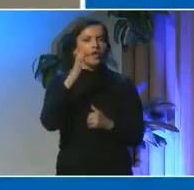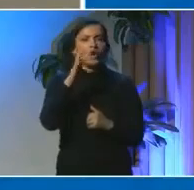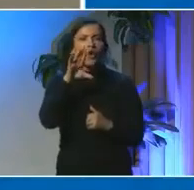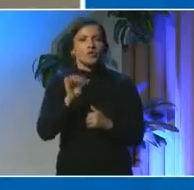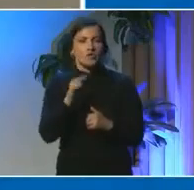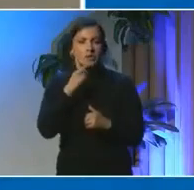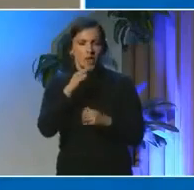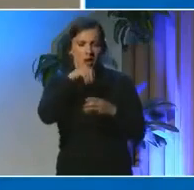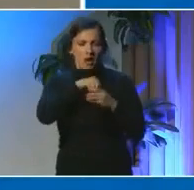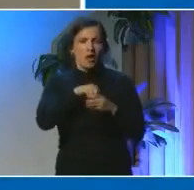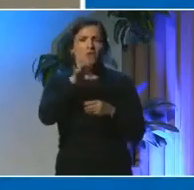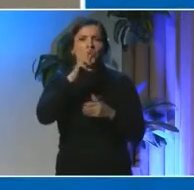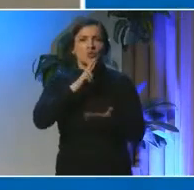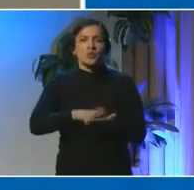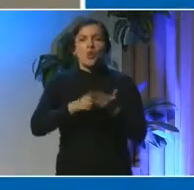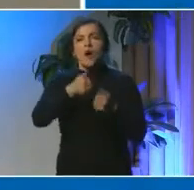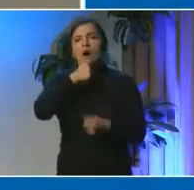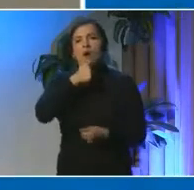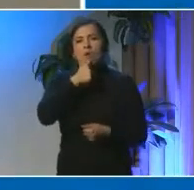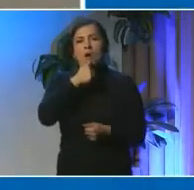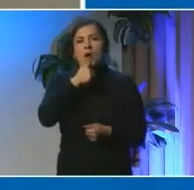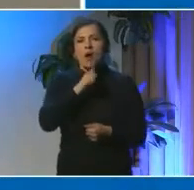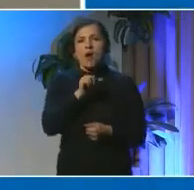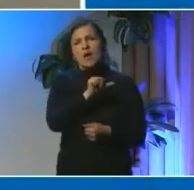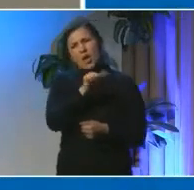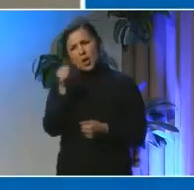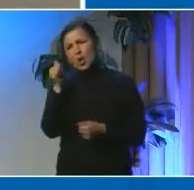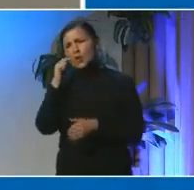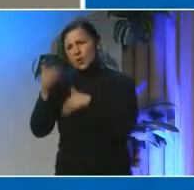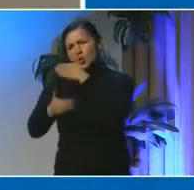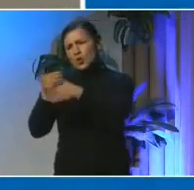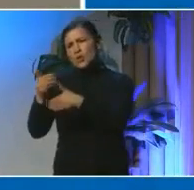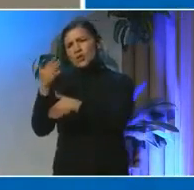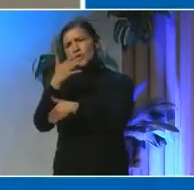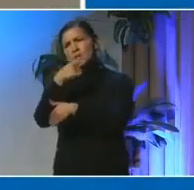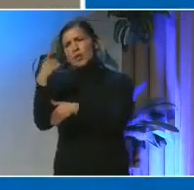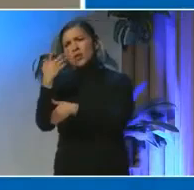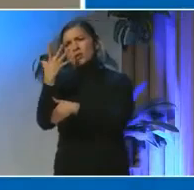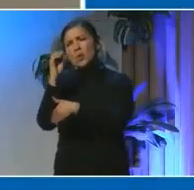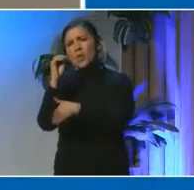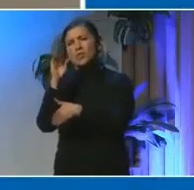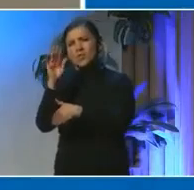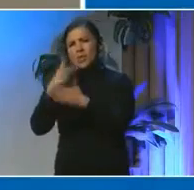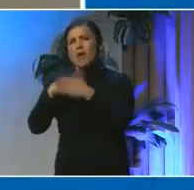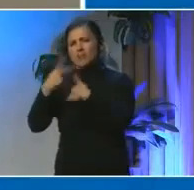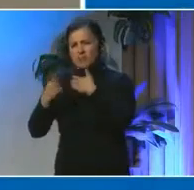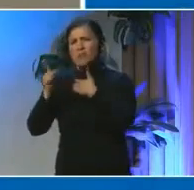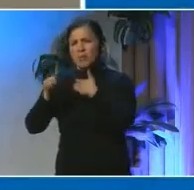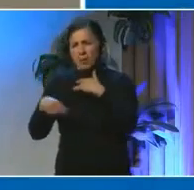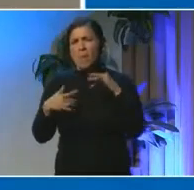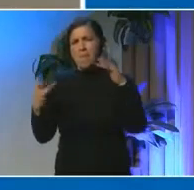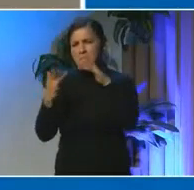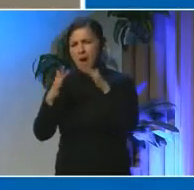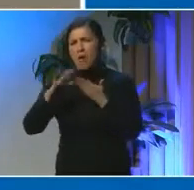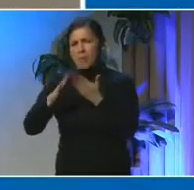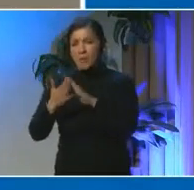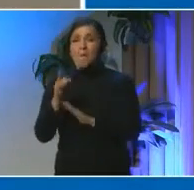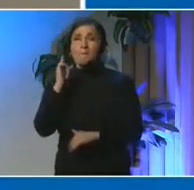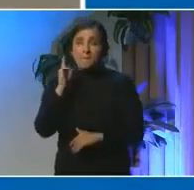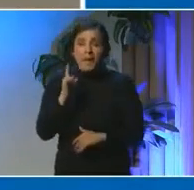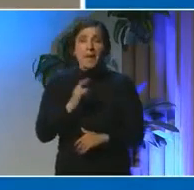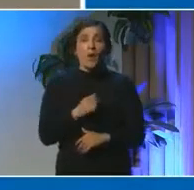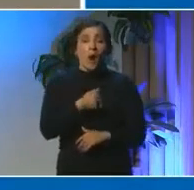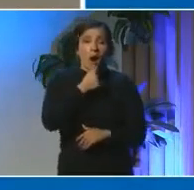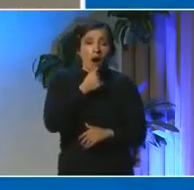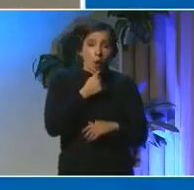Agua no en otros procesos en otros procesos tenemos 150 proyectos con comunidades también pero en la Fuente de Agua que usamos